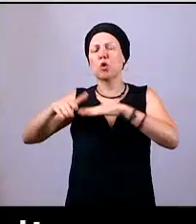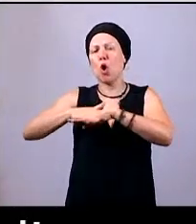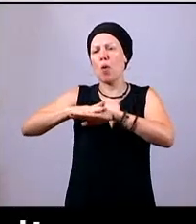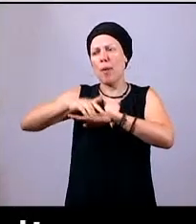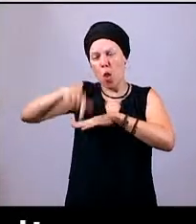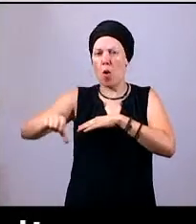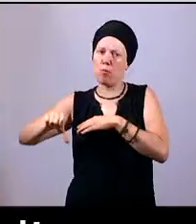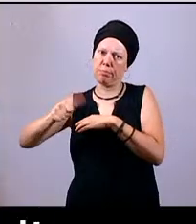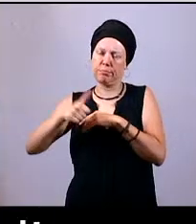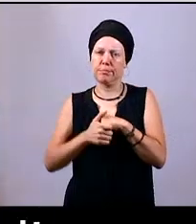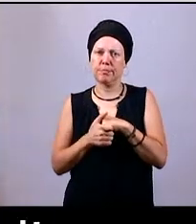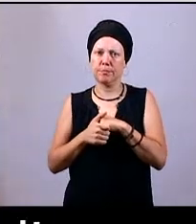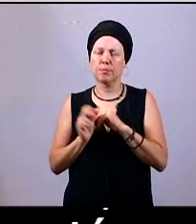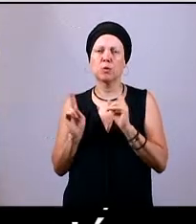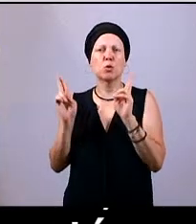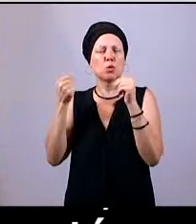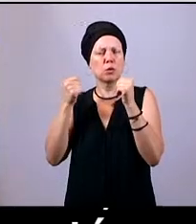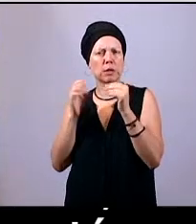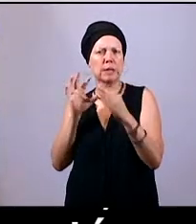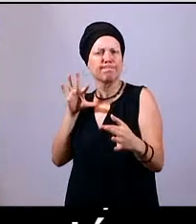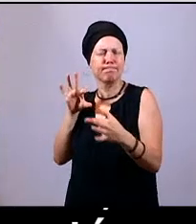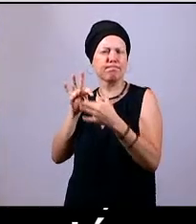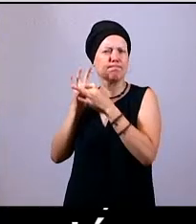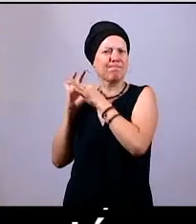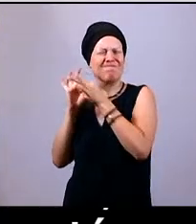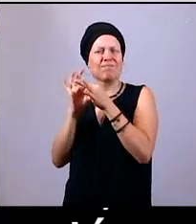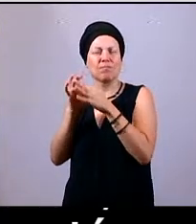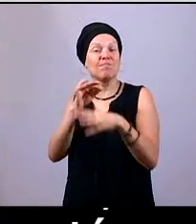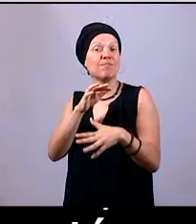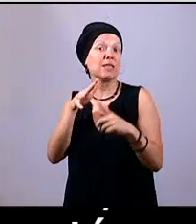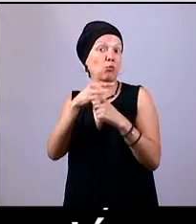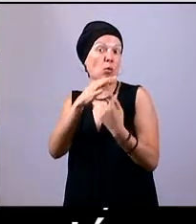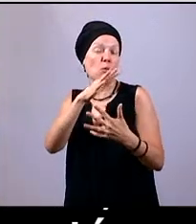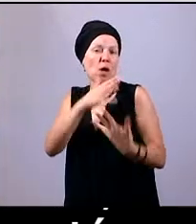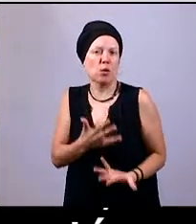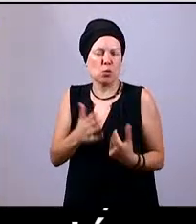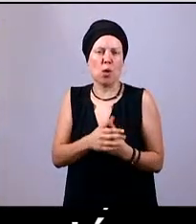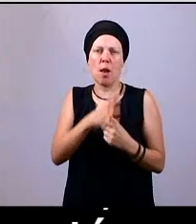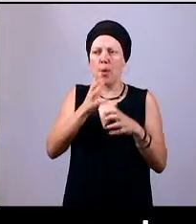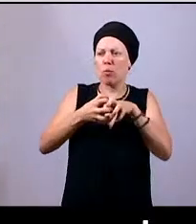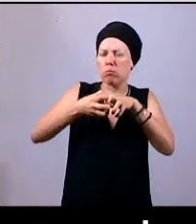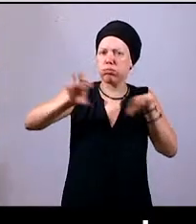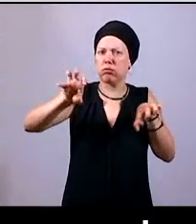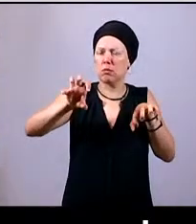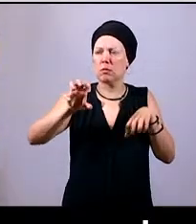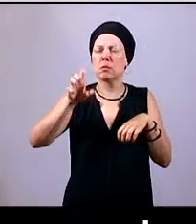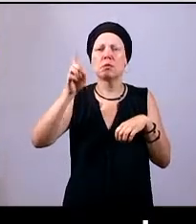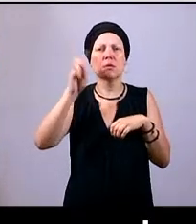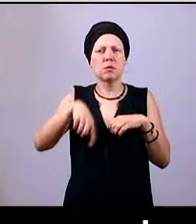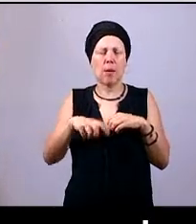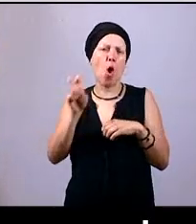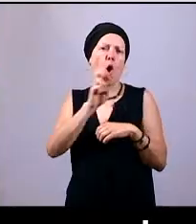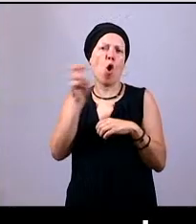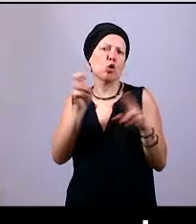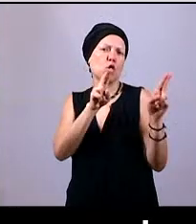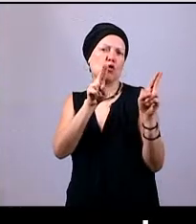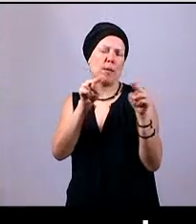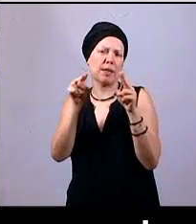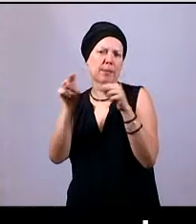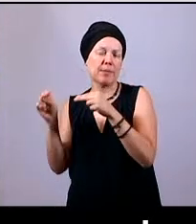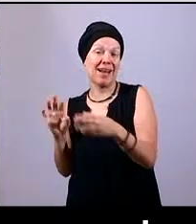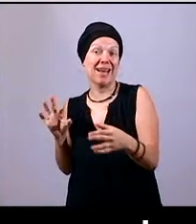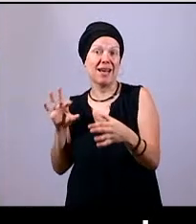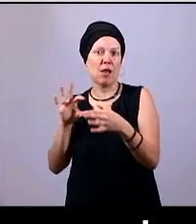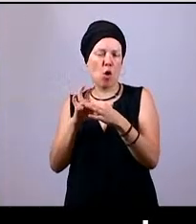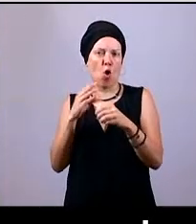de hoy. Un asunto estrechamente ligado a la actualidad del cupo separatista y también abordará otras cuestiones relacionadas